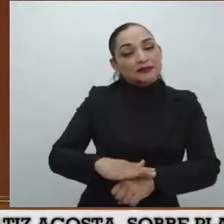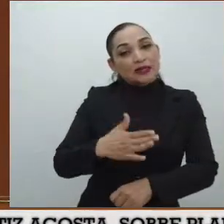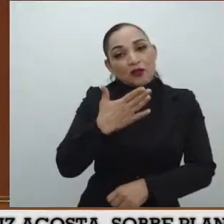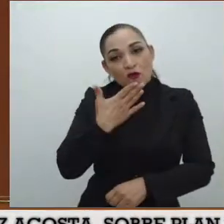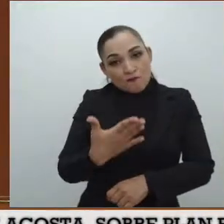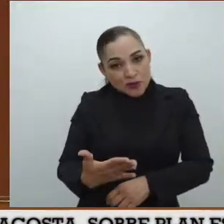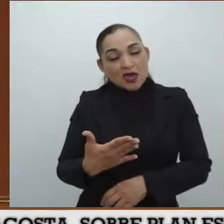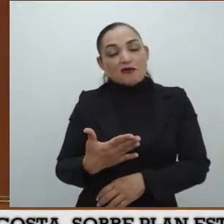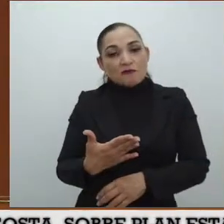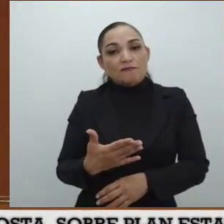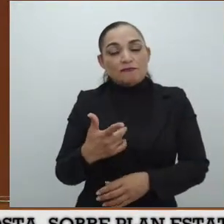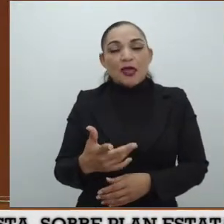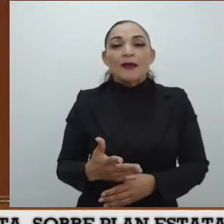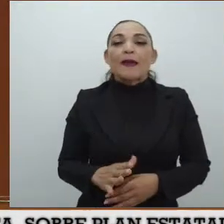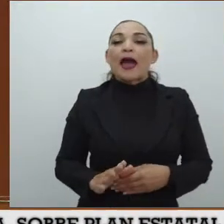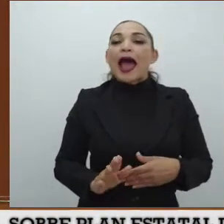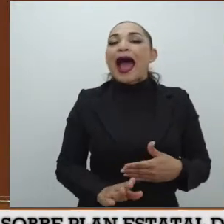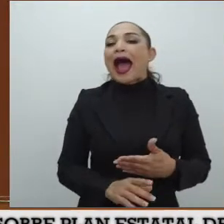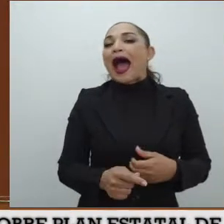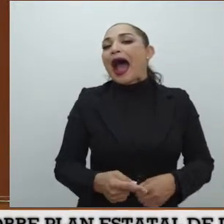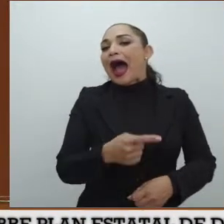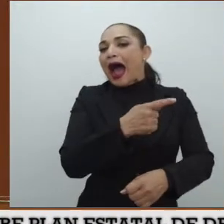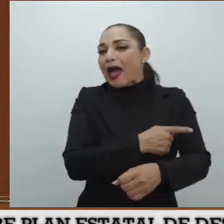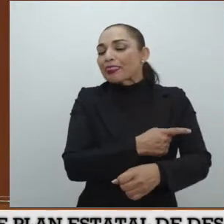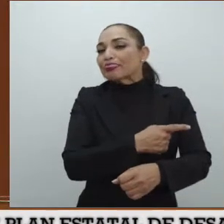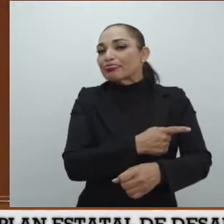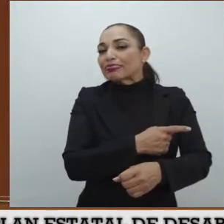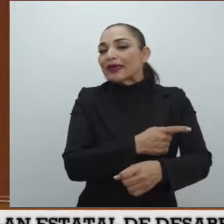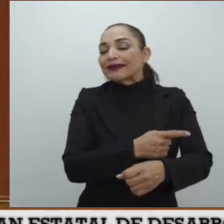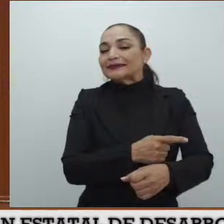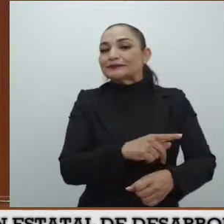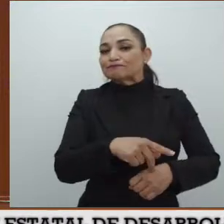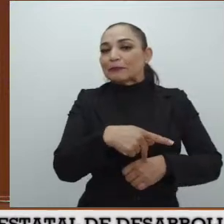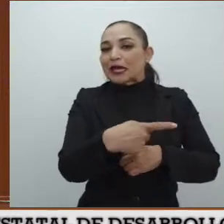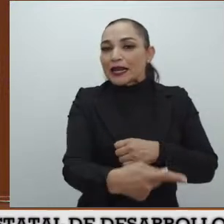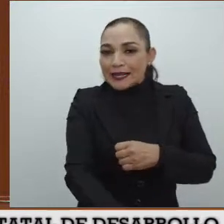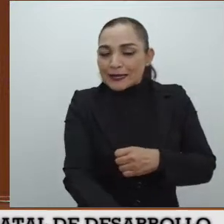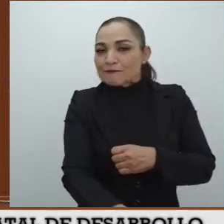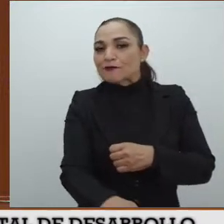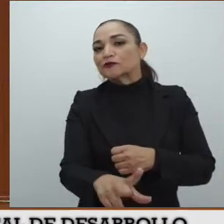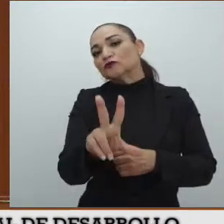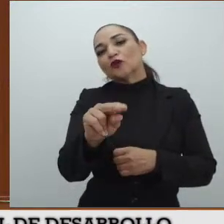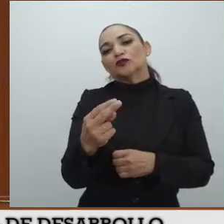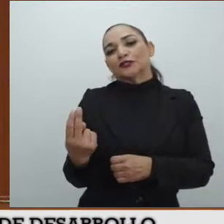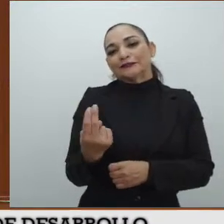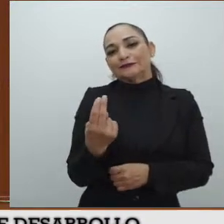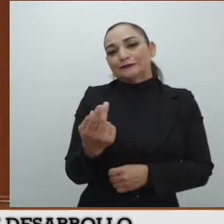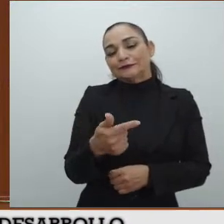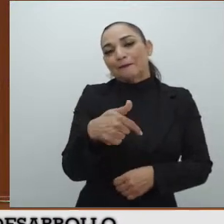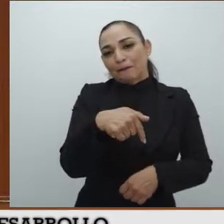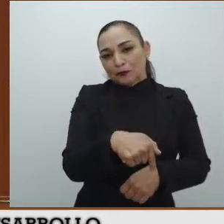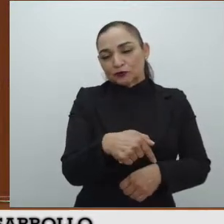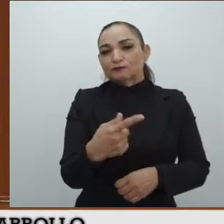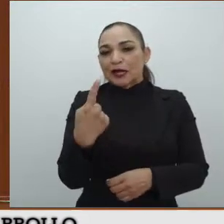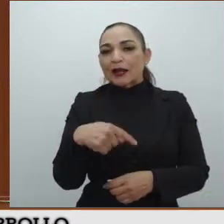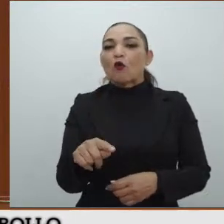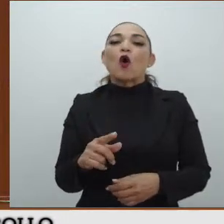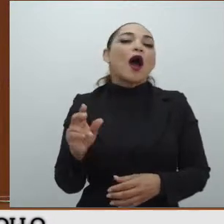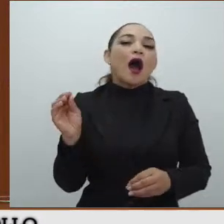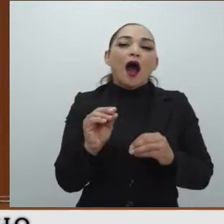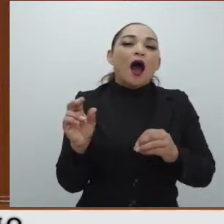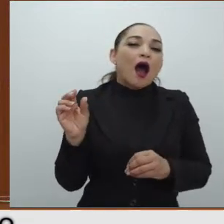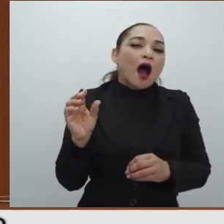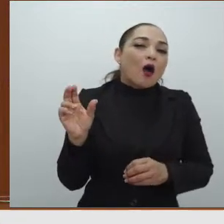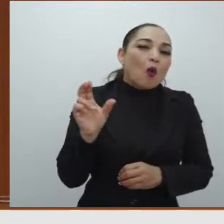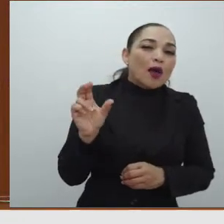Se prevendrán riesgos, se evitarán riesgos innecesarios y dará claridad del momento en que se realicen las